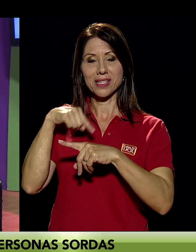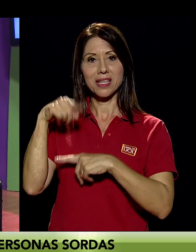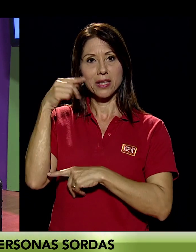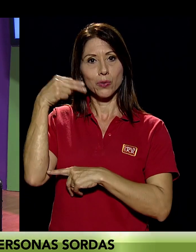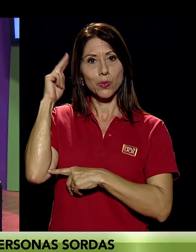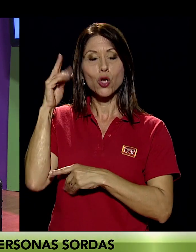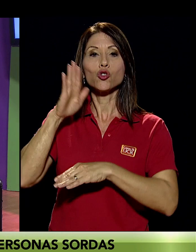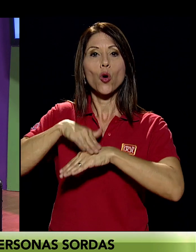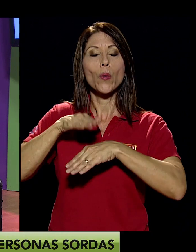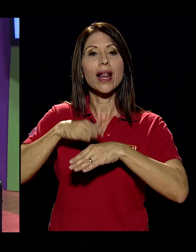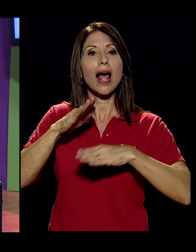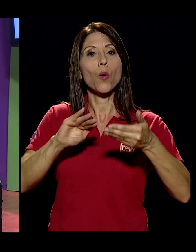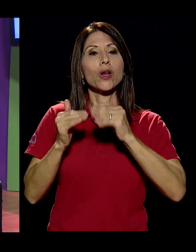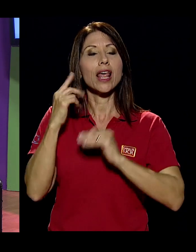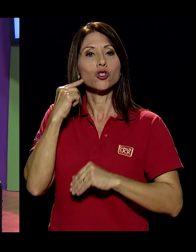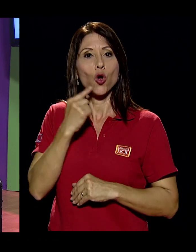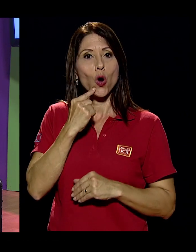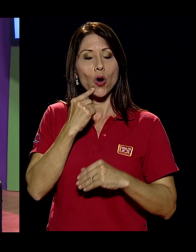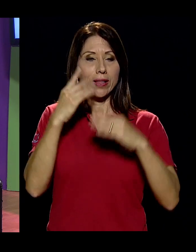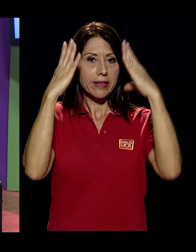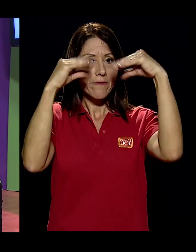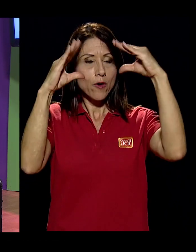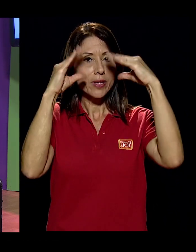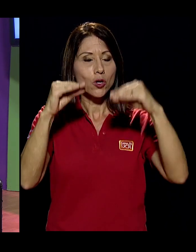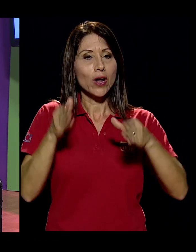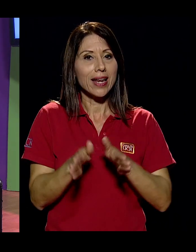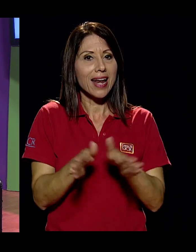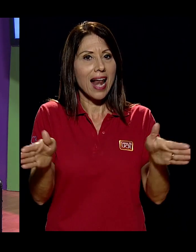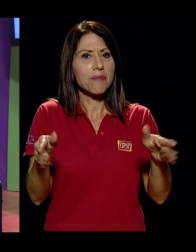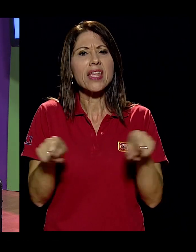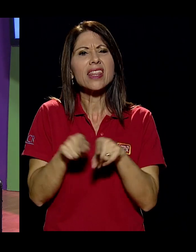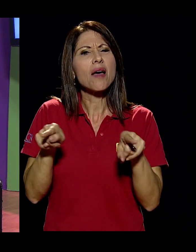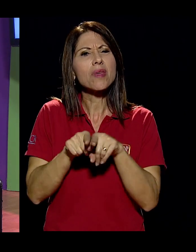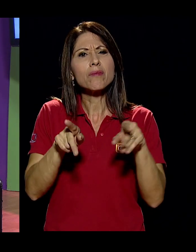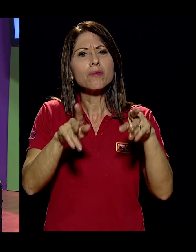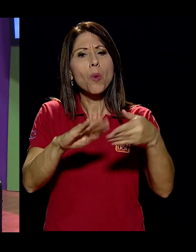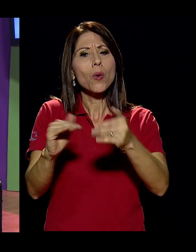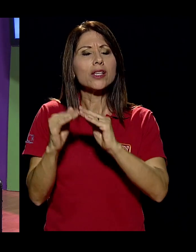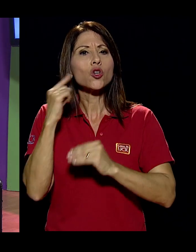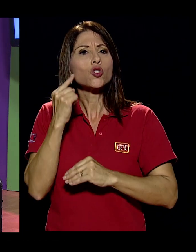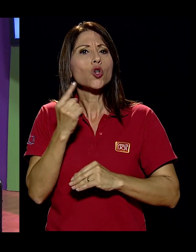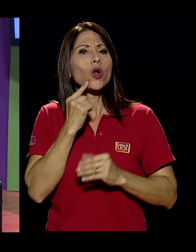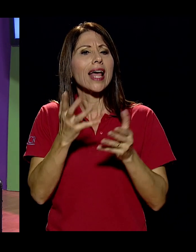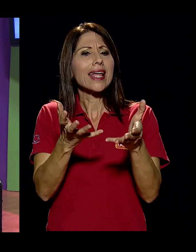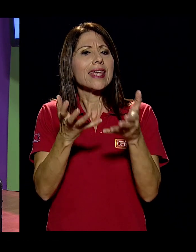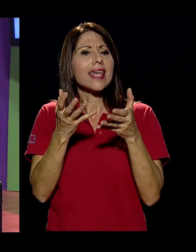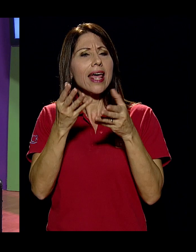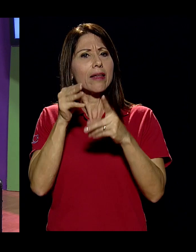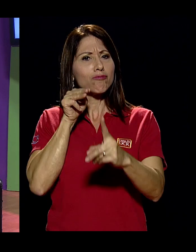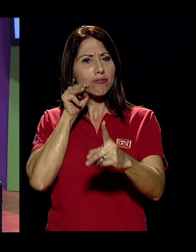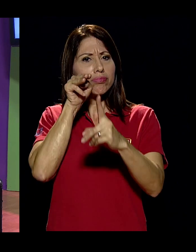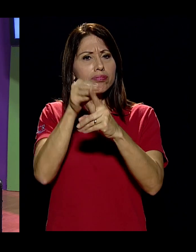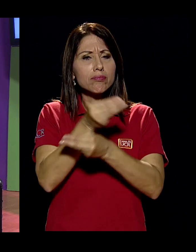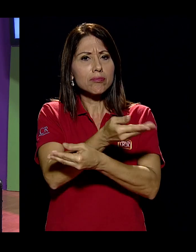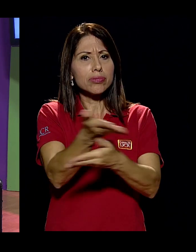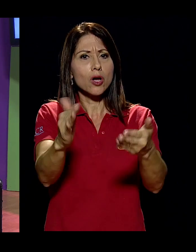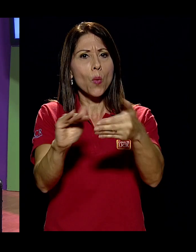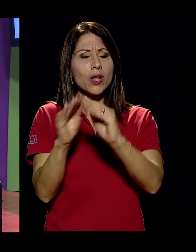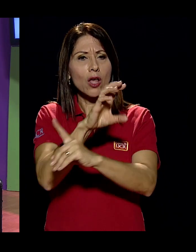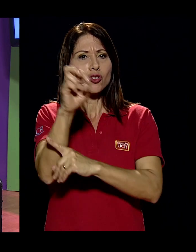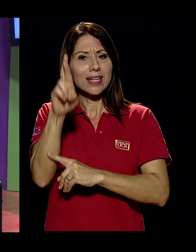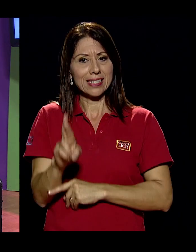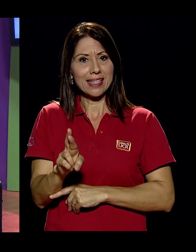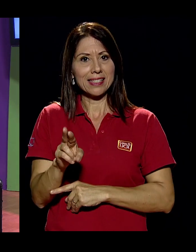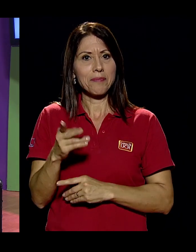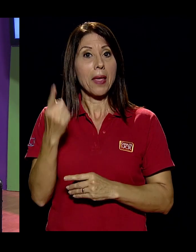sorda, información general y también qué mensaje quiere dejar la población sorda en esta Semana Internacional para toda la comunidad